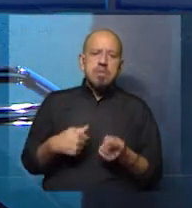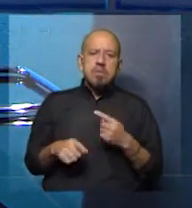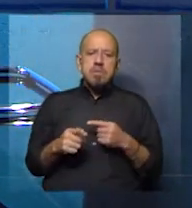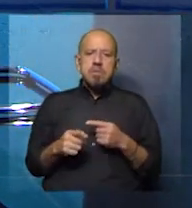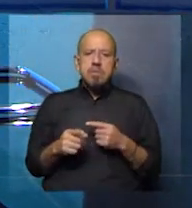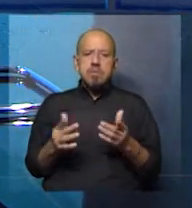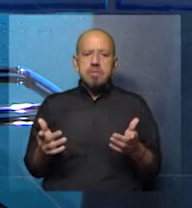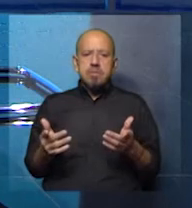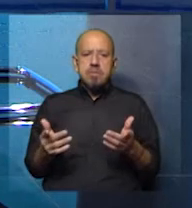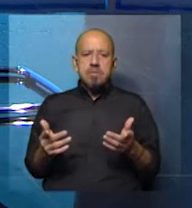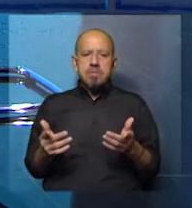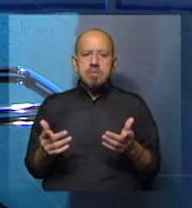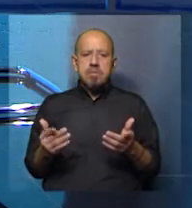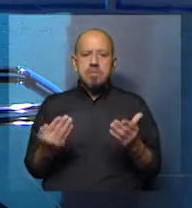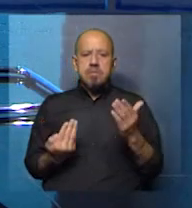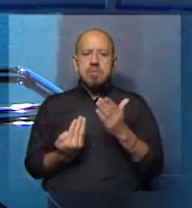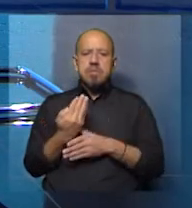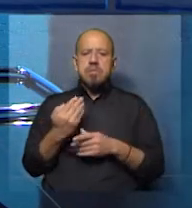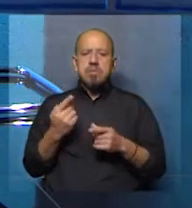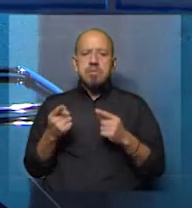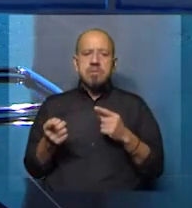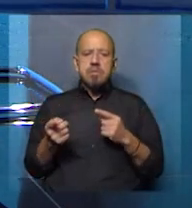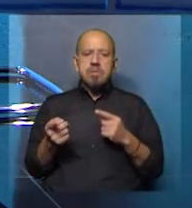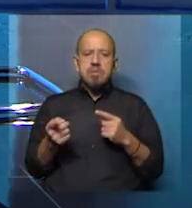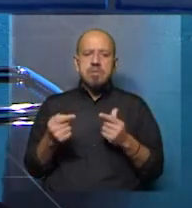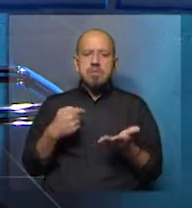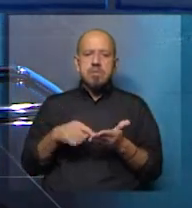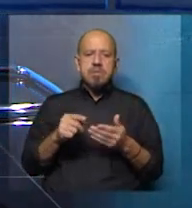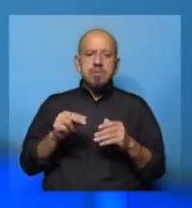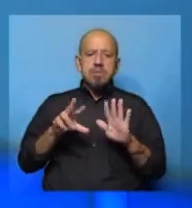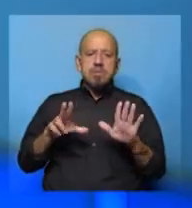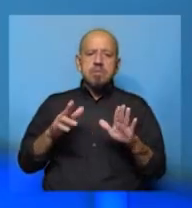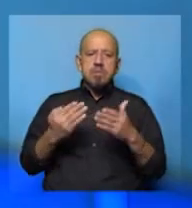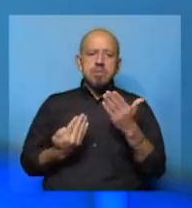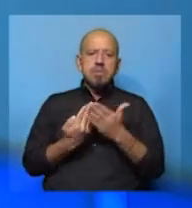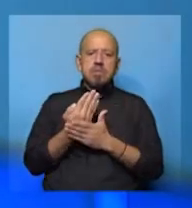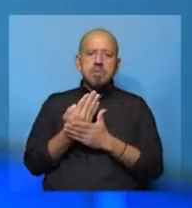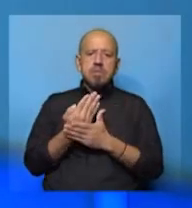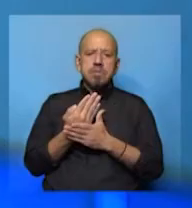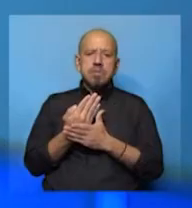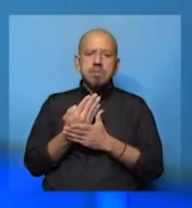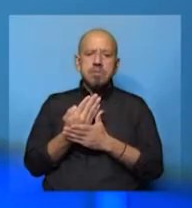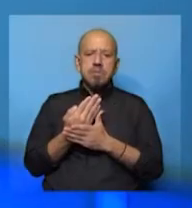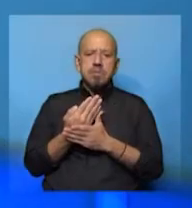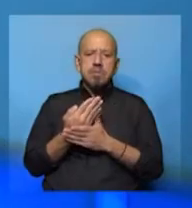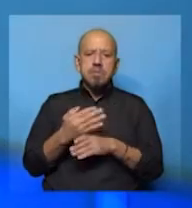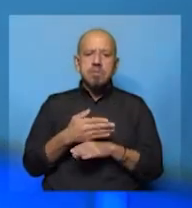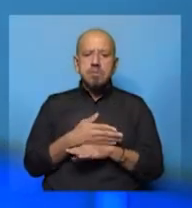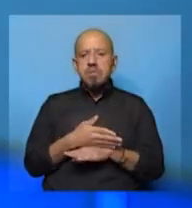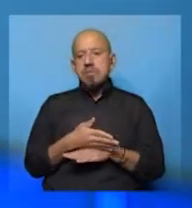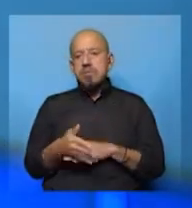salió de mañana era muy temprano yo tenía que estar acá en el centro a las 8 de la mañana estaba todo afuera y en